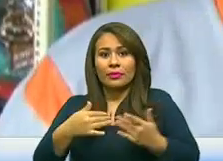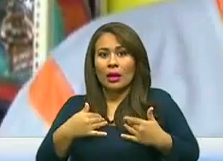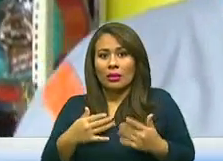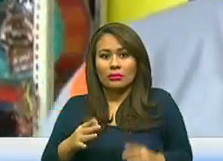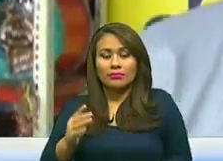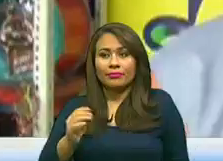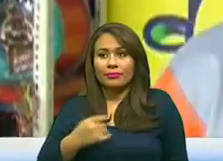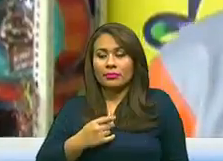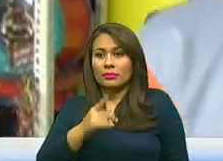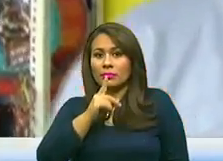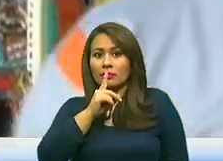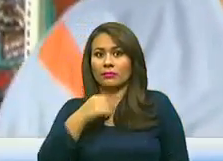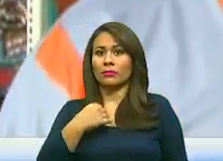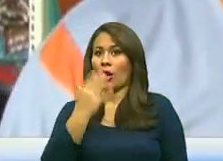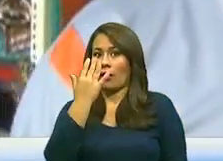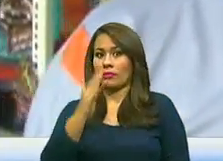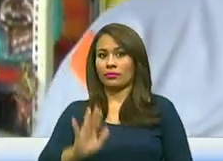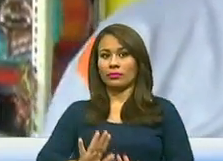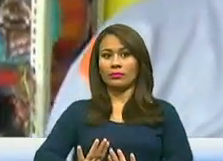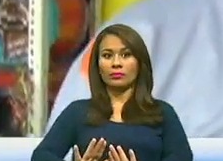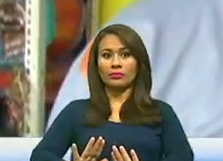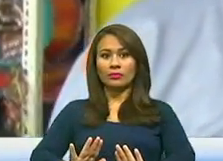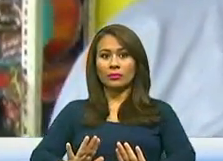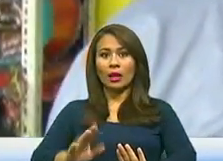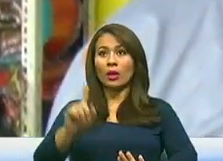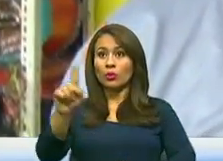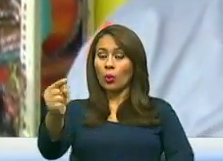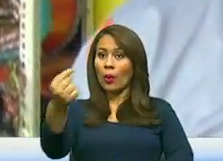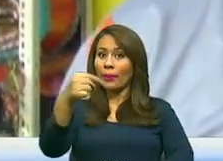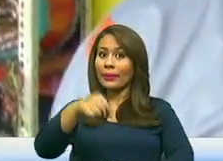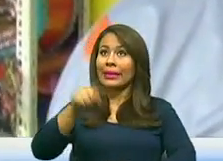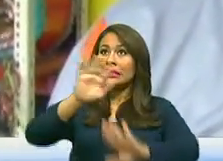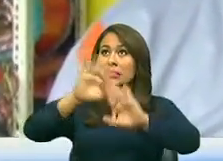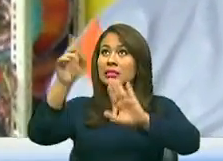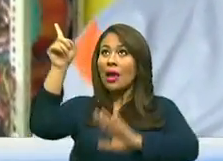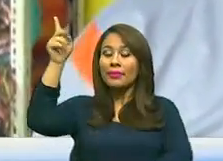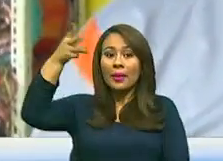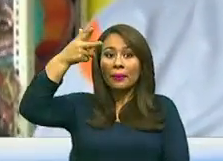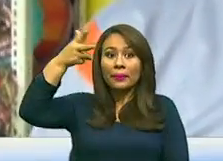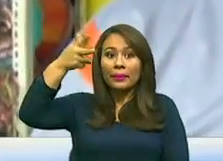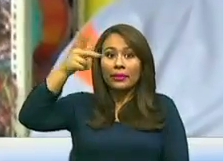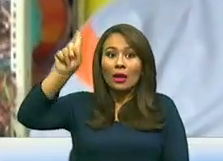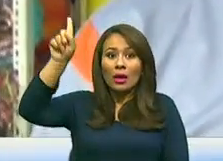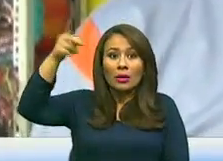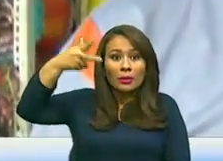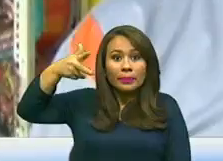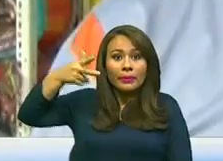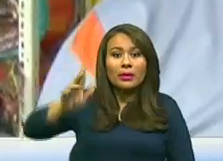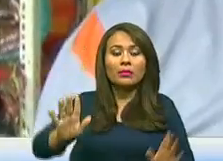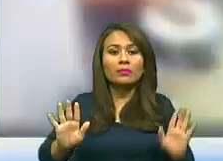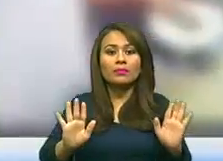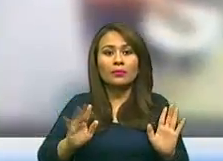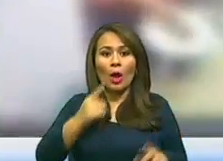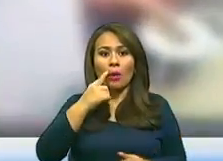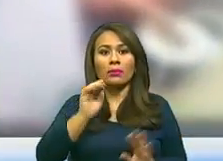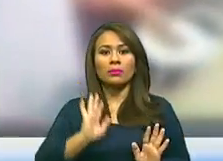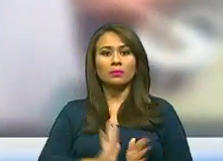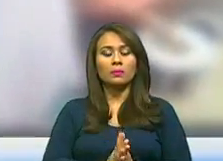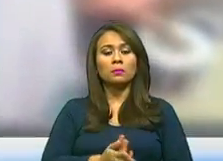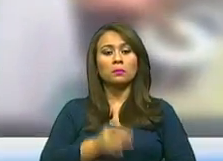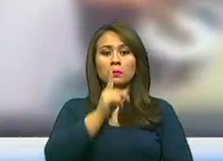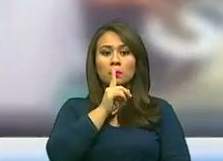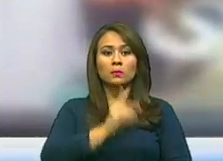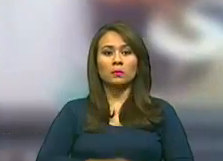no le di la espalda. Entonces siempre me enfrentaba así nomás, porque yo le dije, mira, tú estás siendo grabado, le digo, hermano, aquí en este momento. Y el hermano me dijo nada. Dos